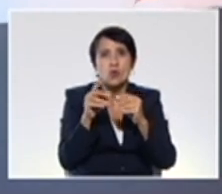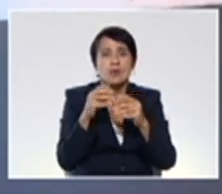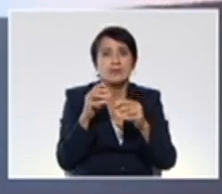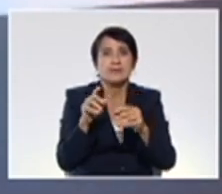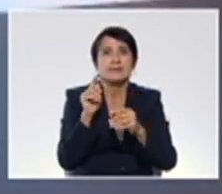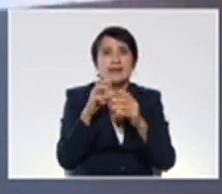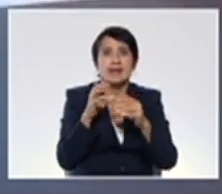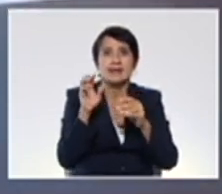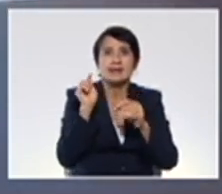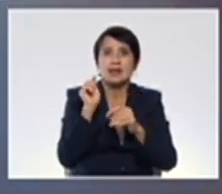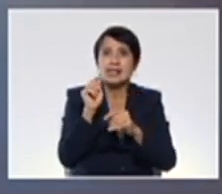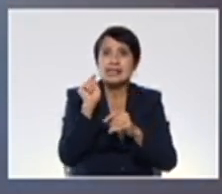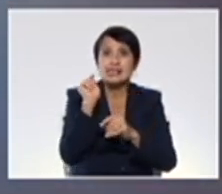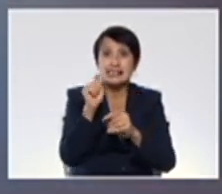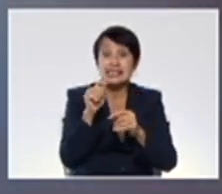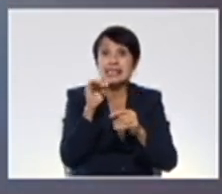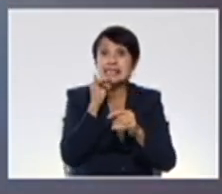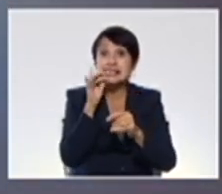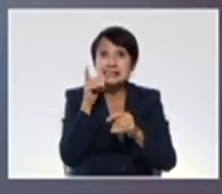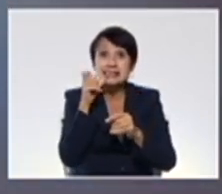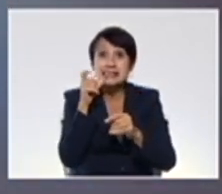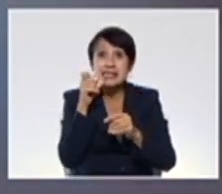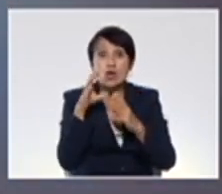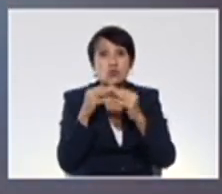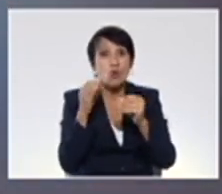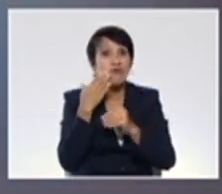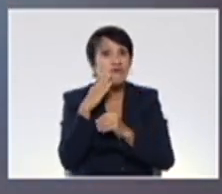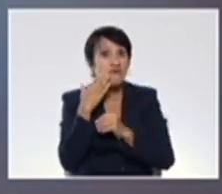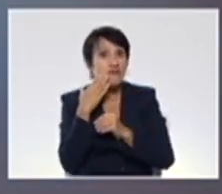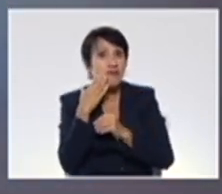@ViveTVOficial1. Y en el caso de Instagram y Facebook,